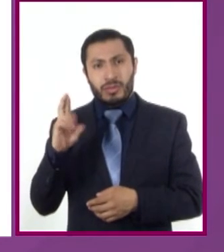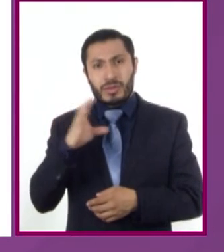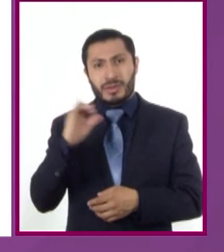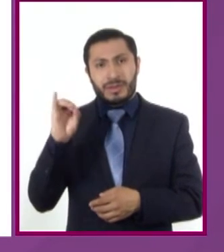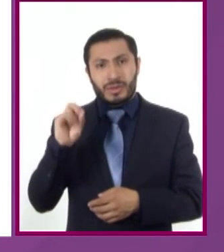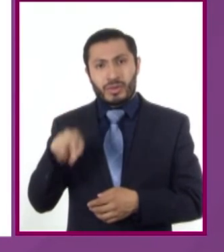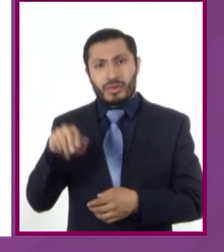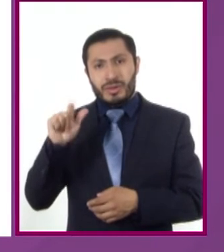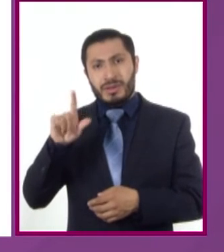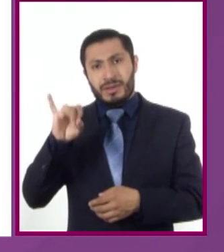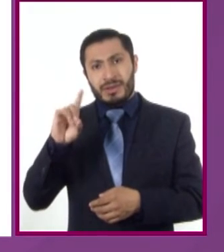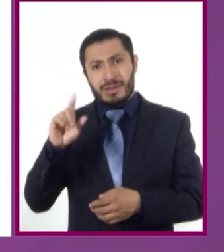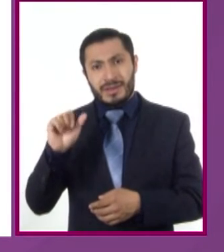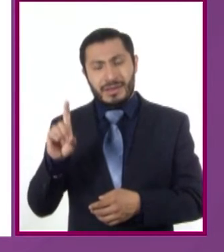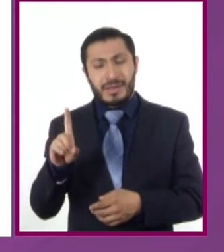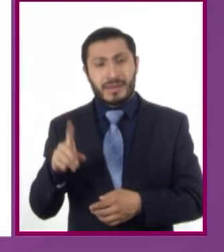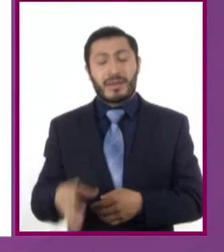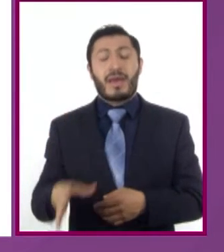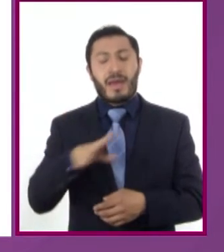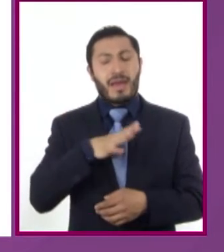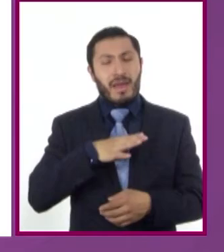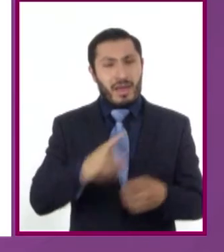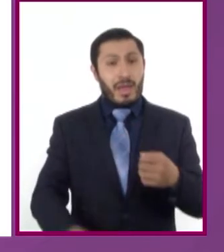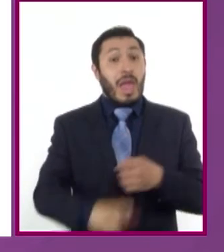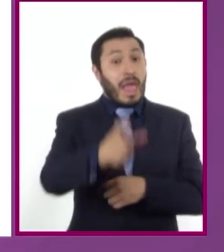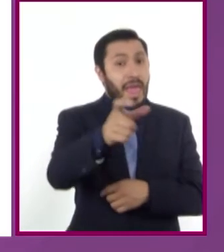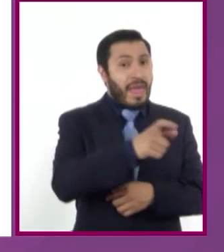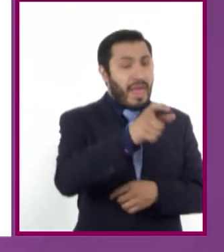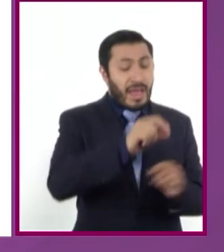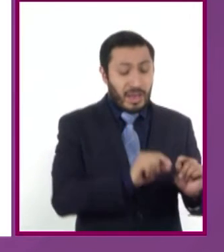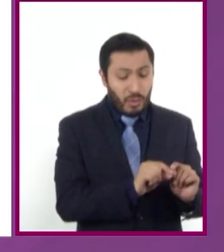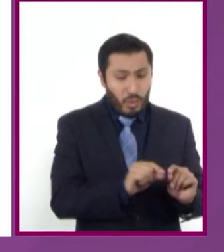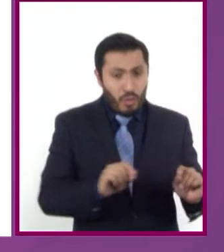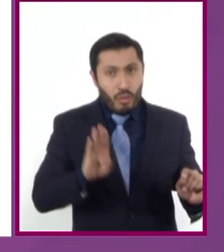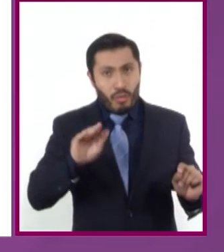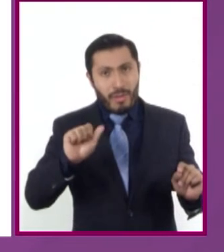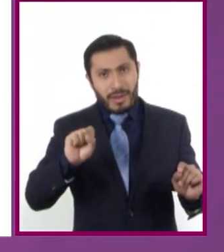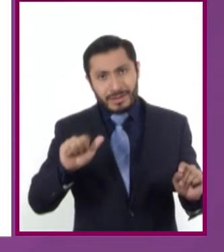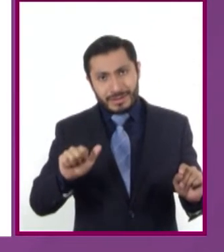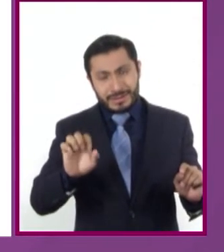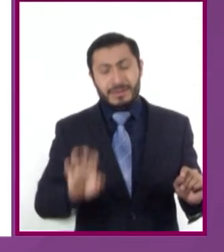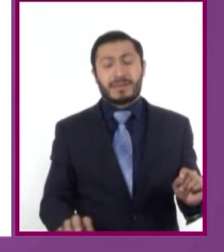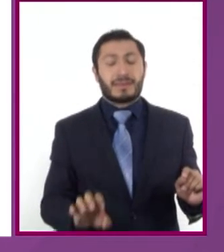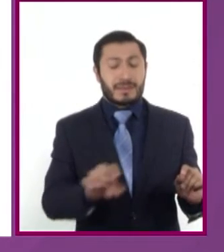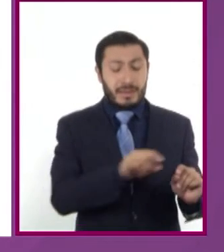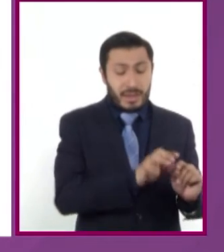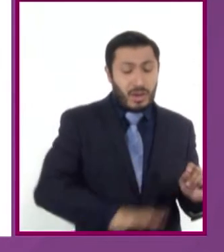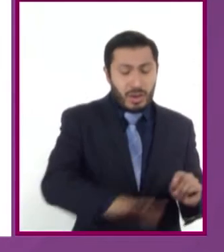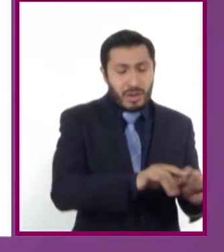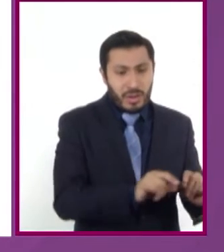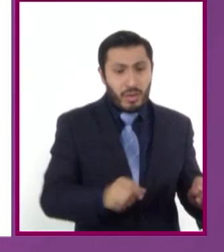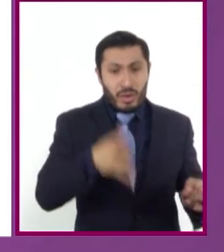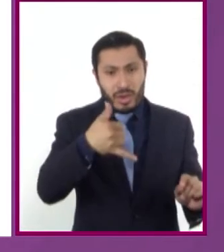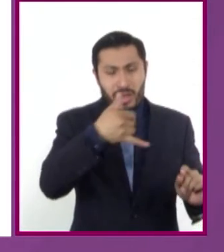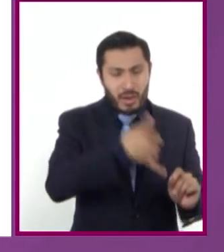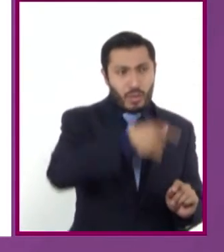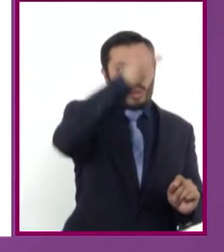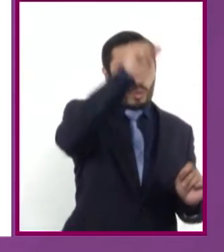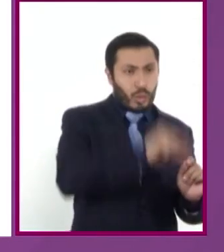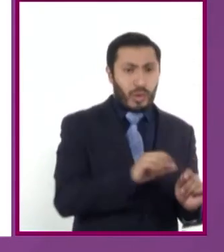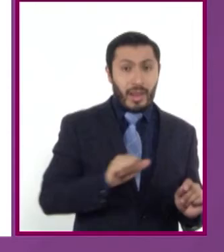En nuestro planteamiento, recordamos X es la base del rectángulo, Y es la altura del